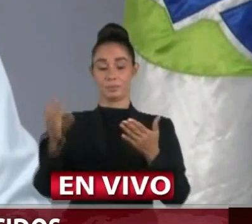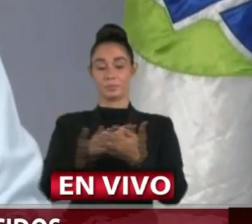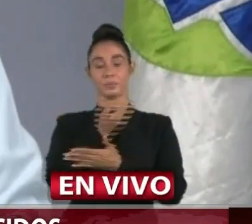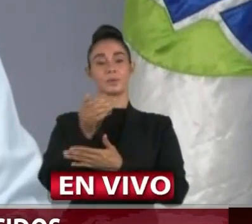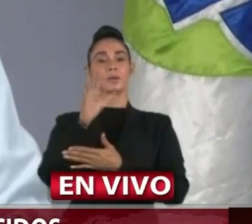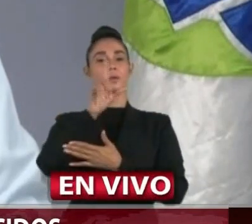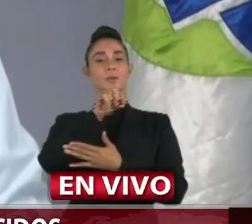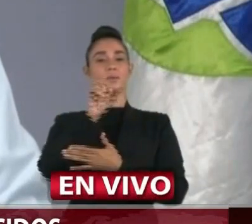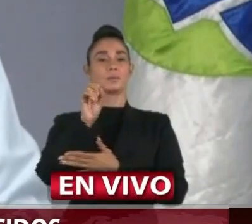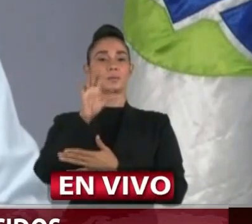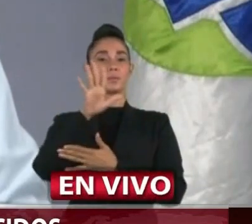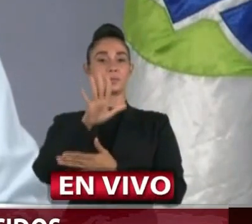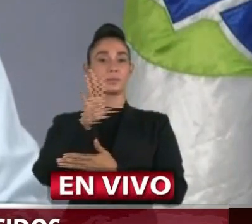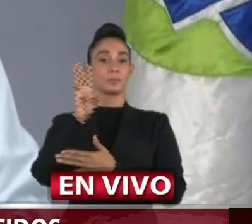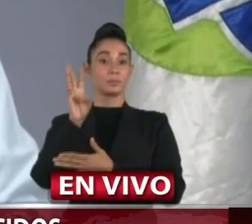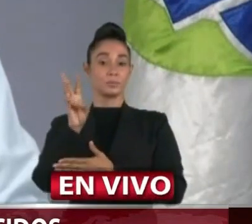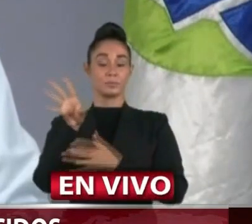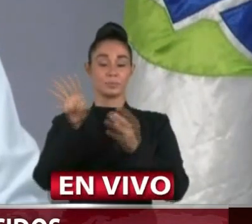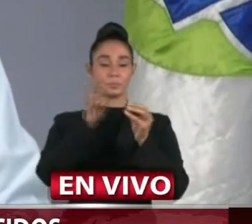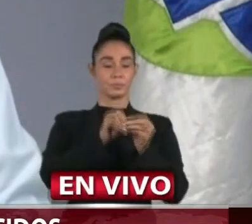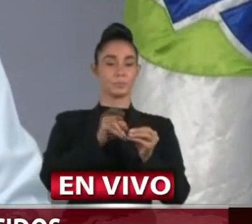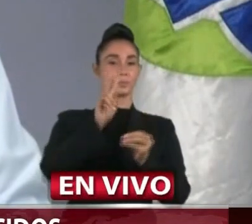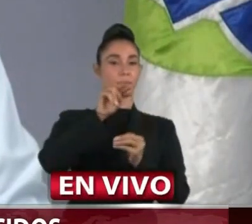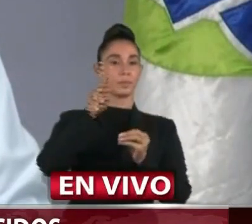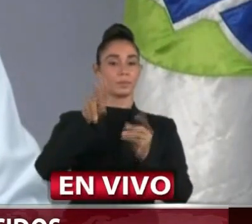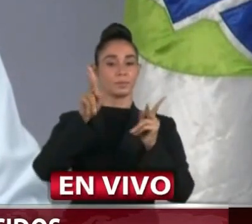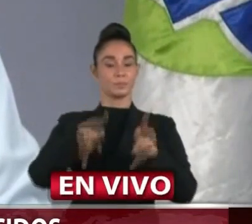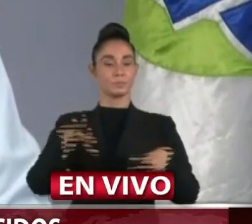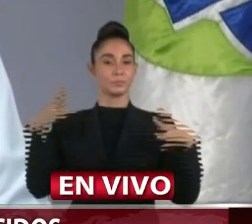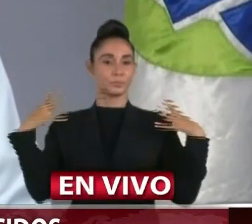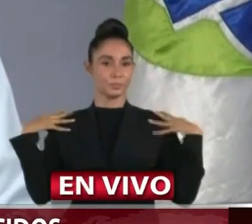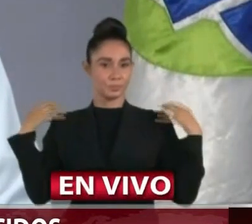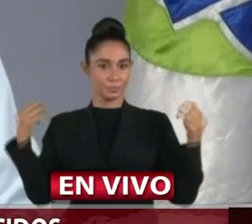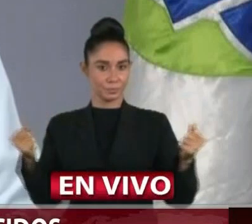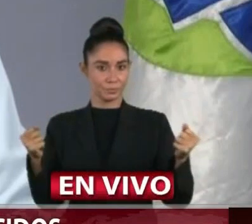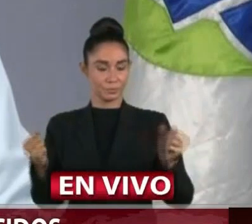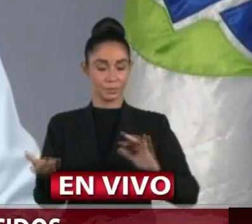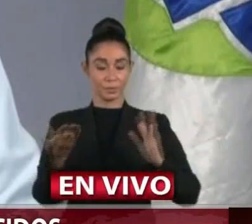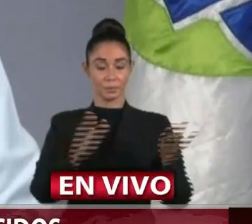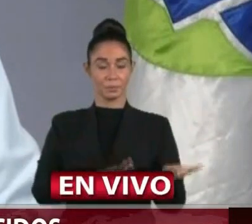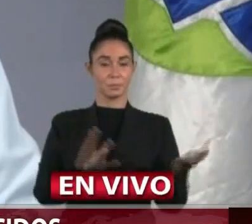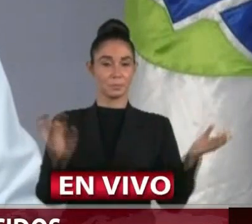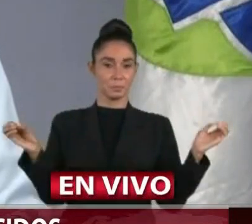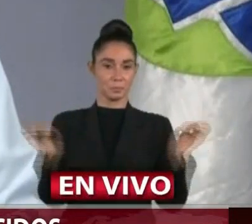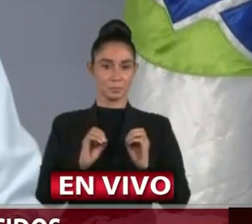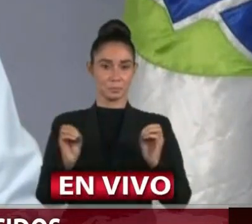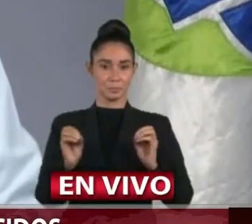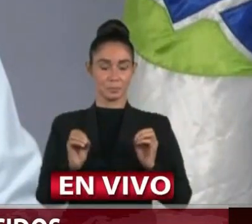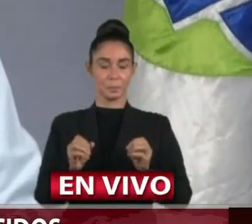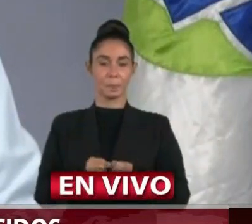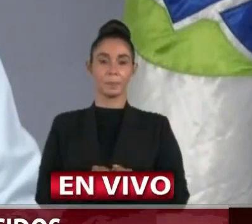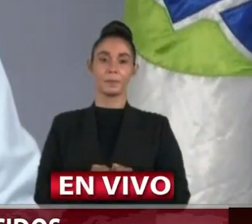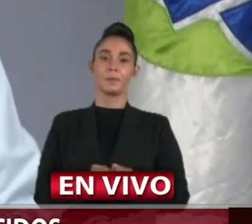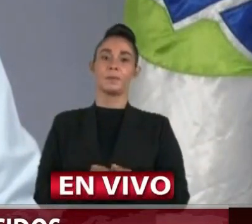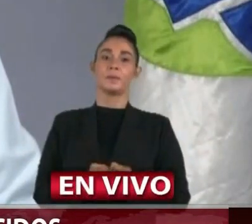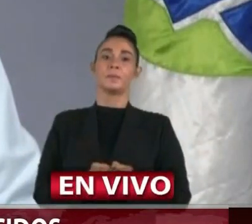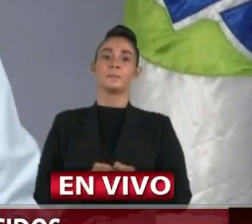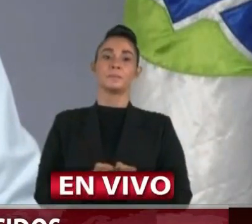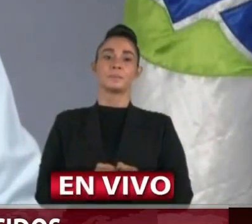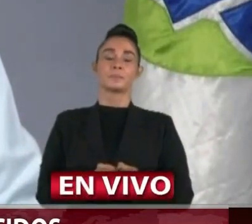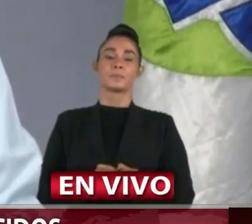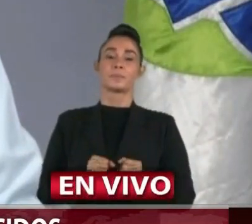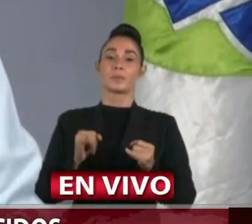186 acumulados, 22 recuperados, 0 fallecimiento.